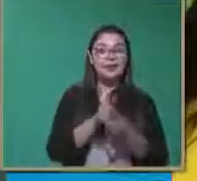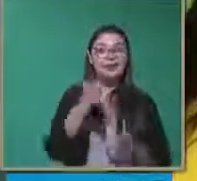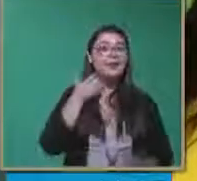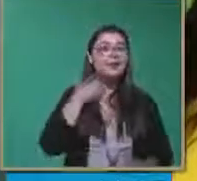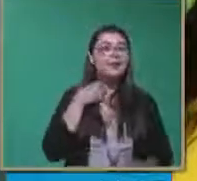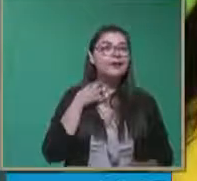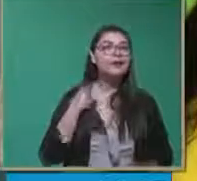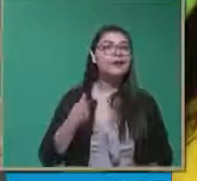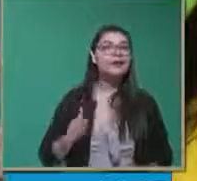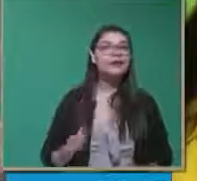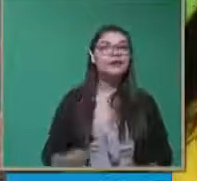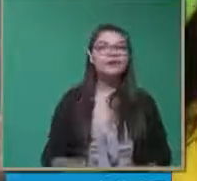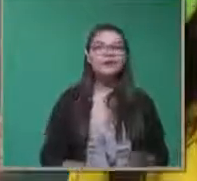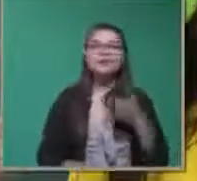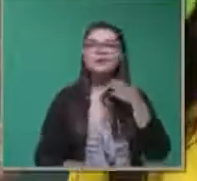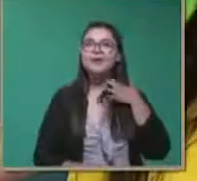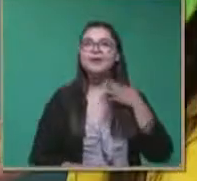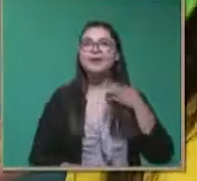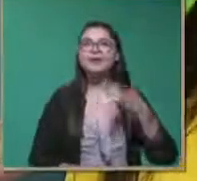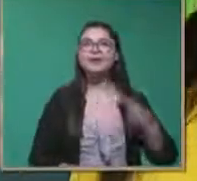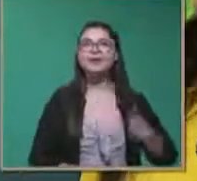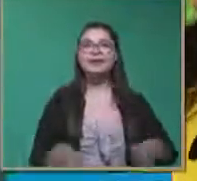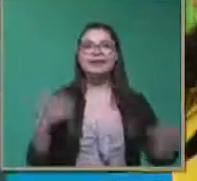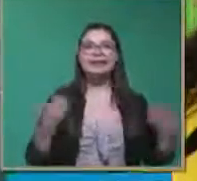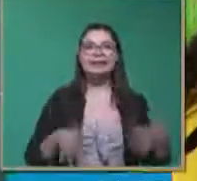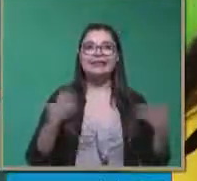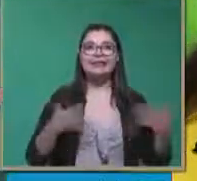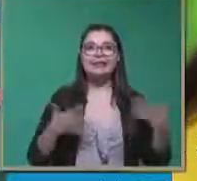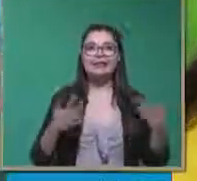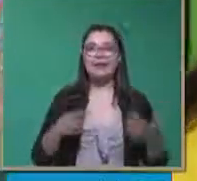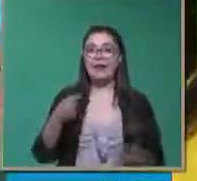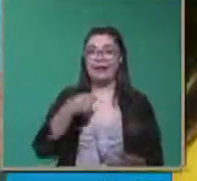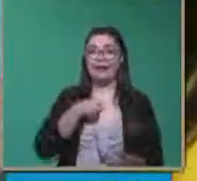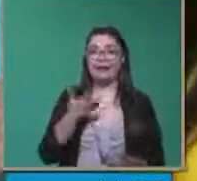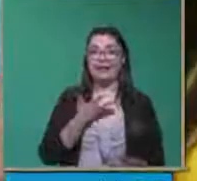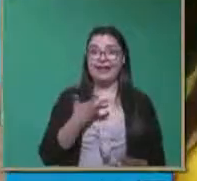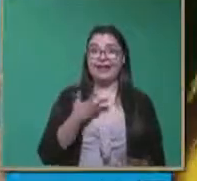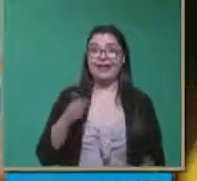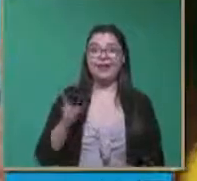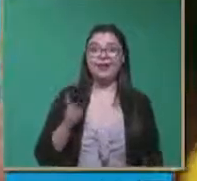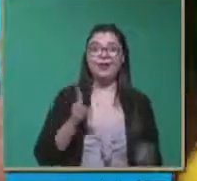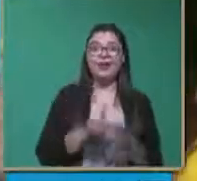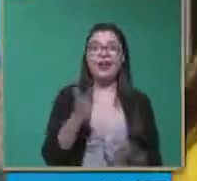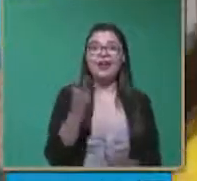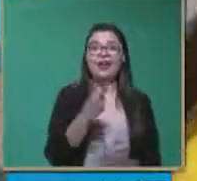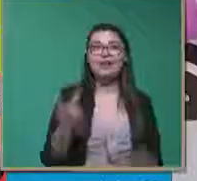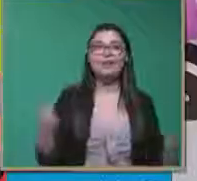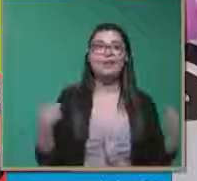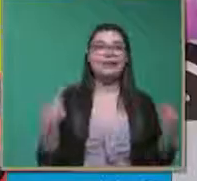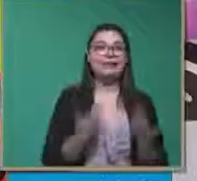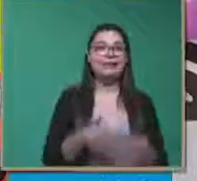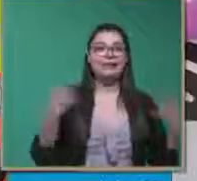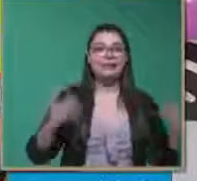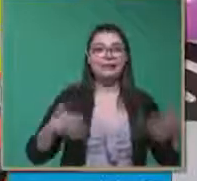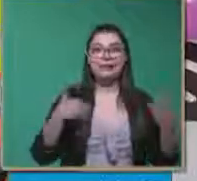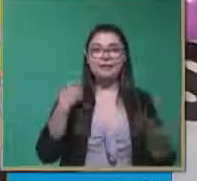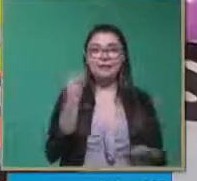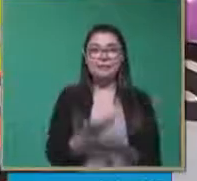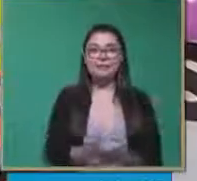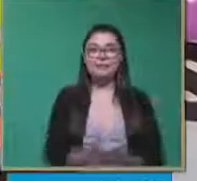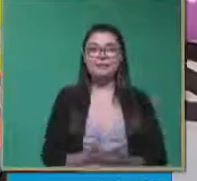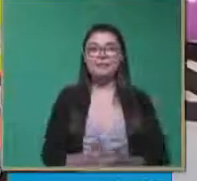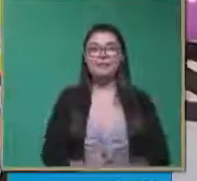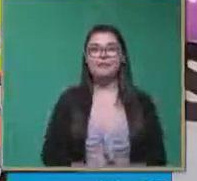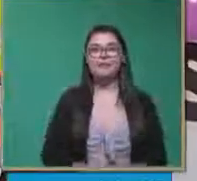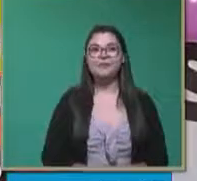la maestra Yuli y a la maestra Marianela. Las voy a tener que atrapar. Maestras, a ver si no me caigo, ¿eh? Con cuidado, con cuidado. A ver,